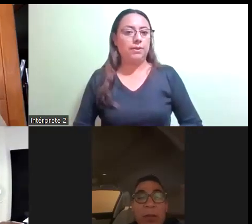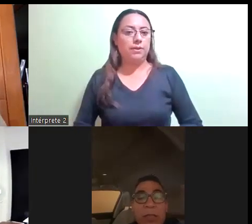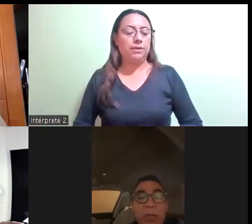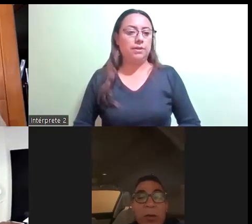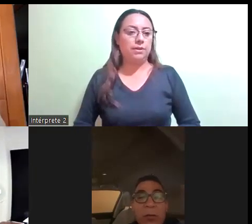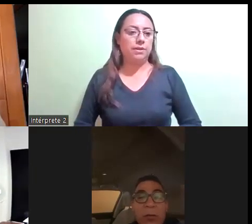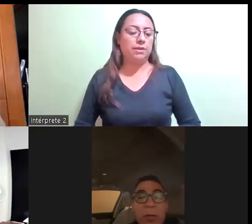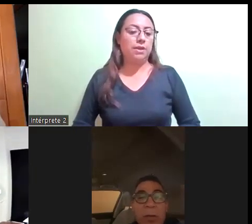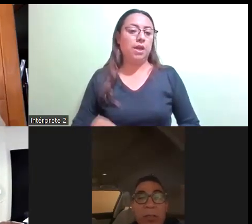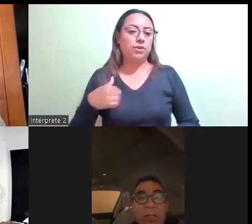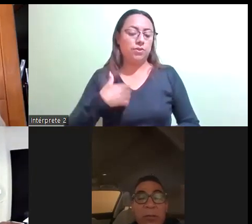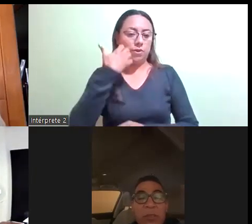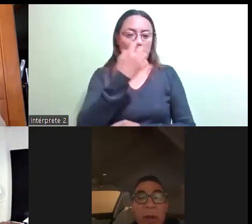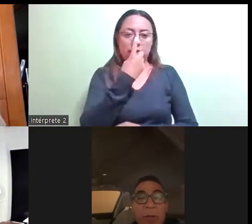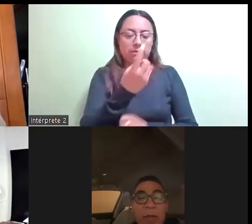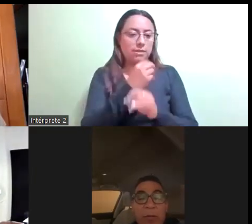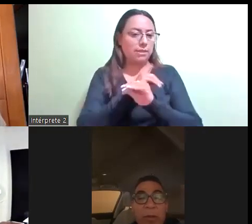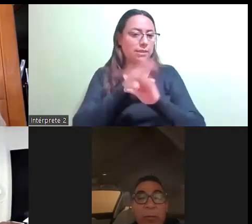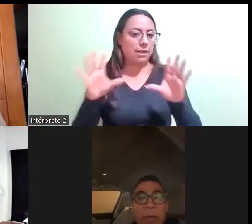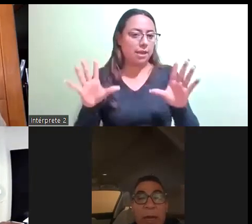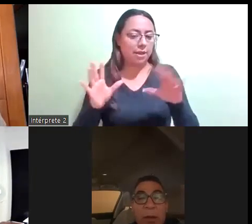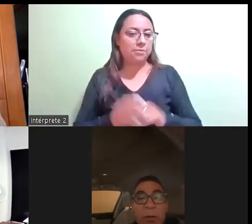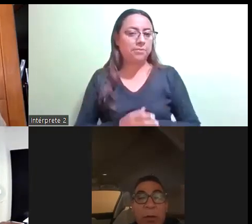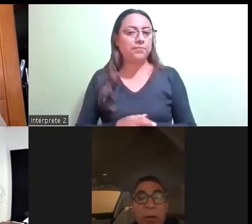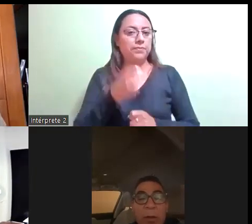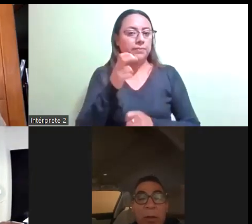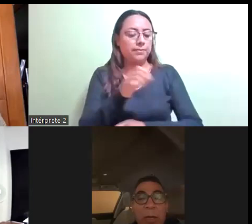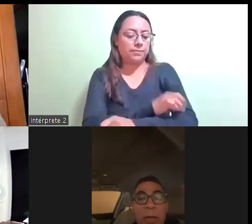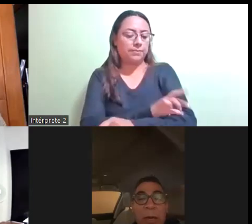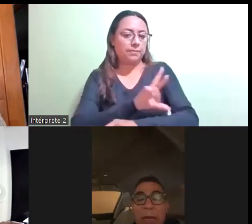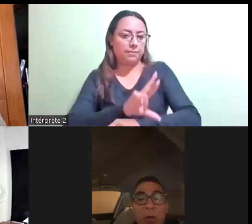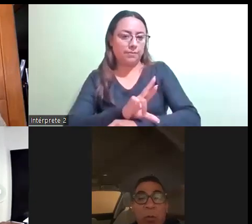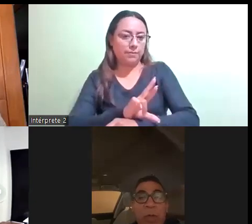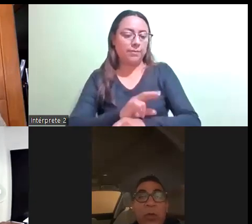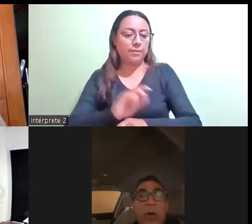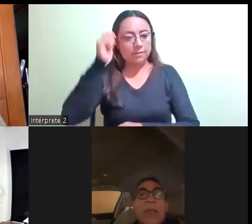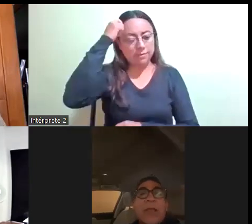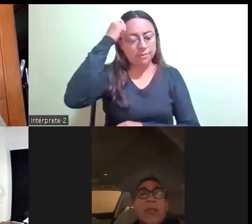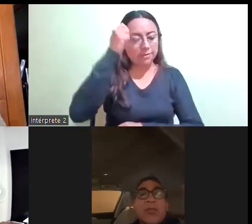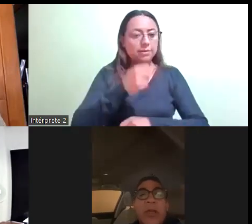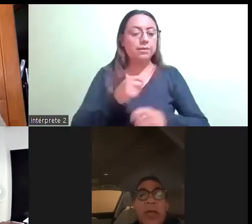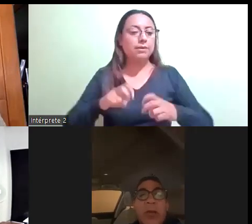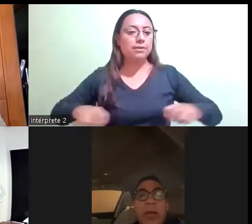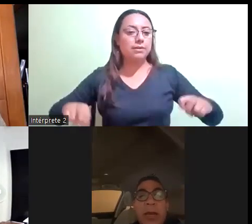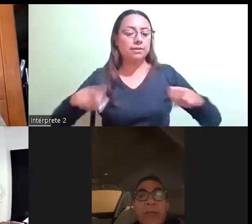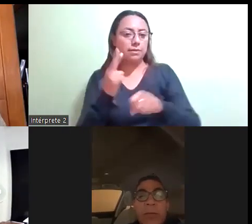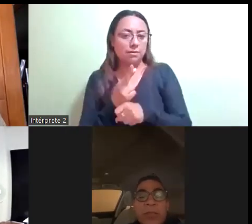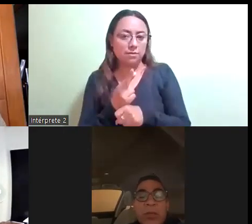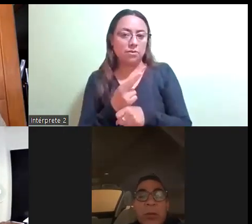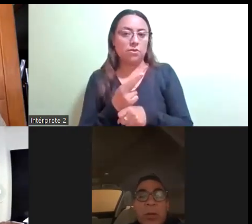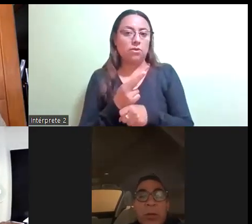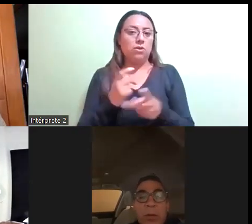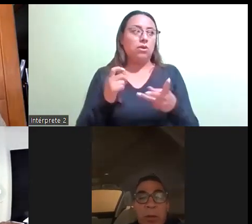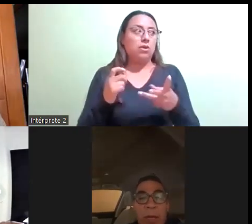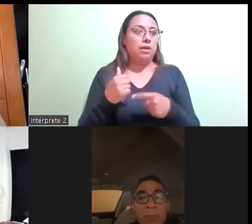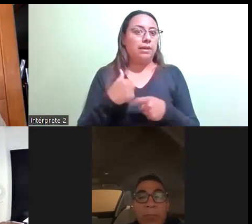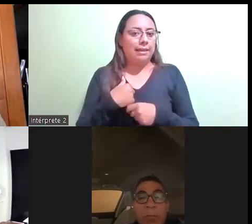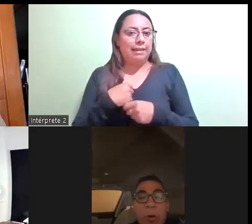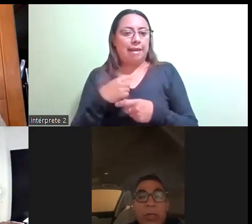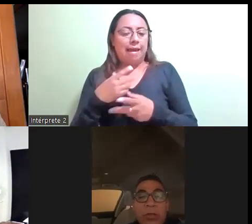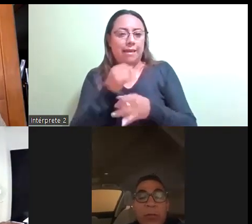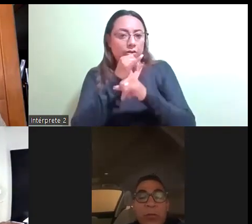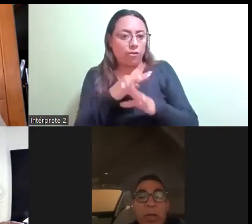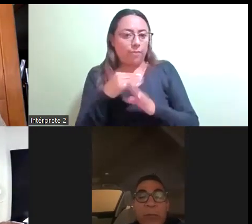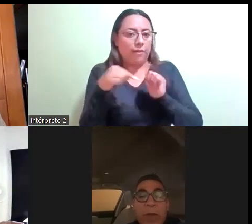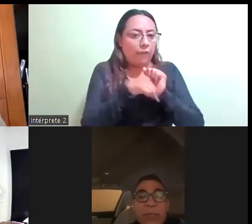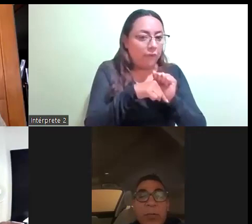esta coordinación de servicios parlamentarios a mi cargo en ningún momento ha intentado esconder o negar la información. Por